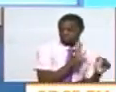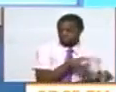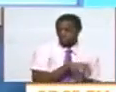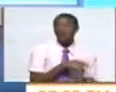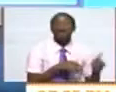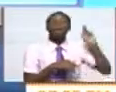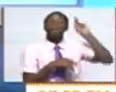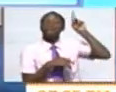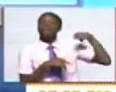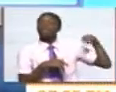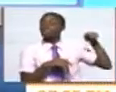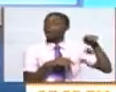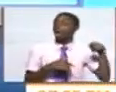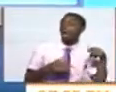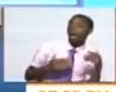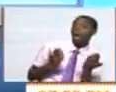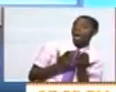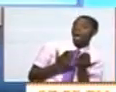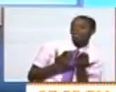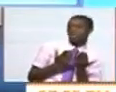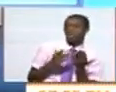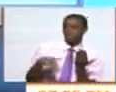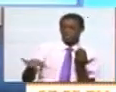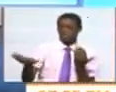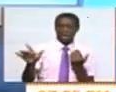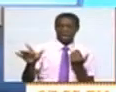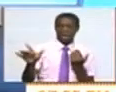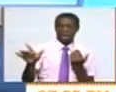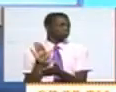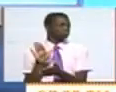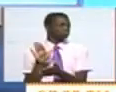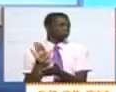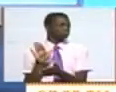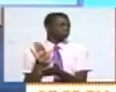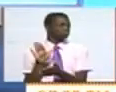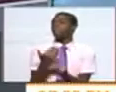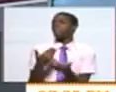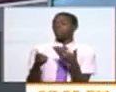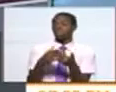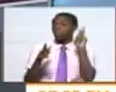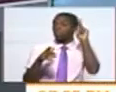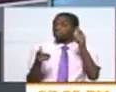profesores ya le dijeron, vaya que usted tiene perdonada la clase.